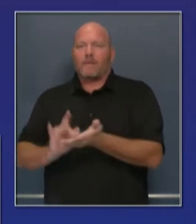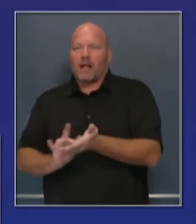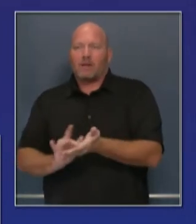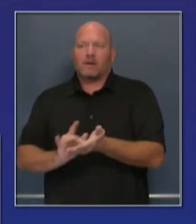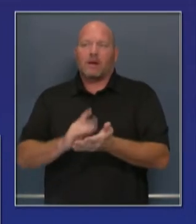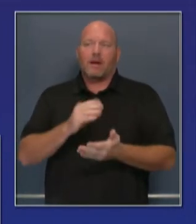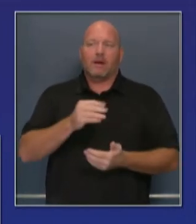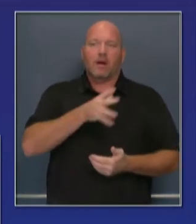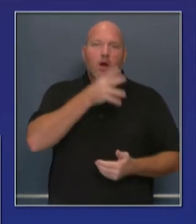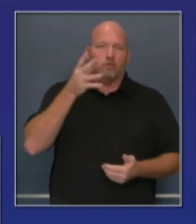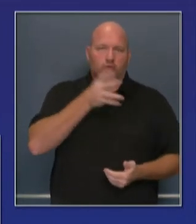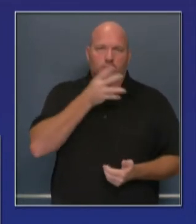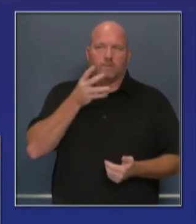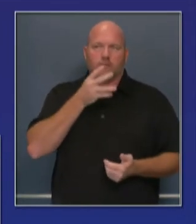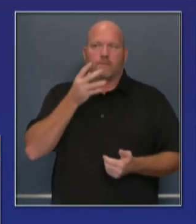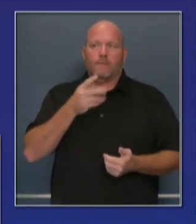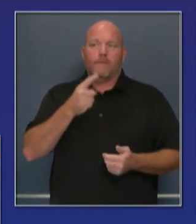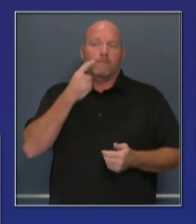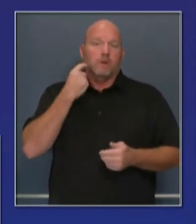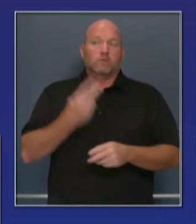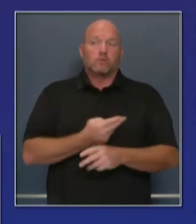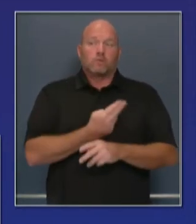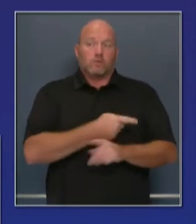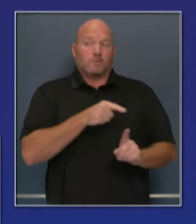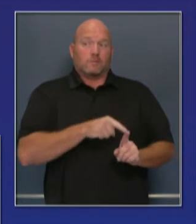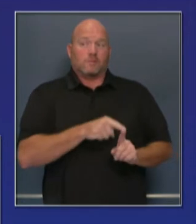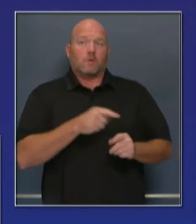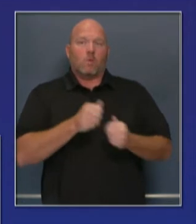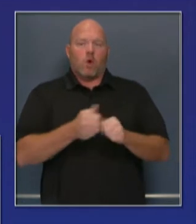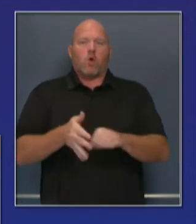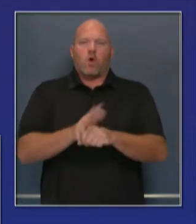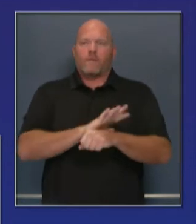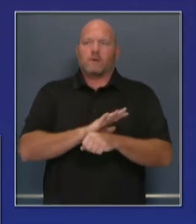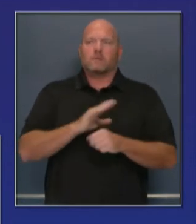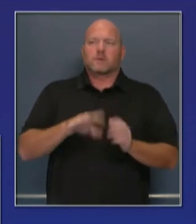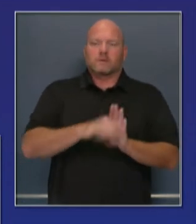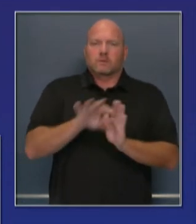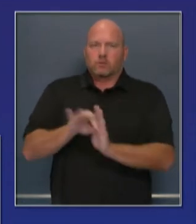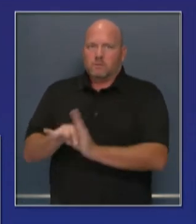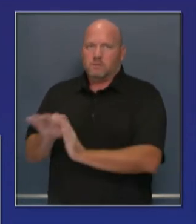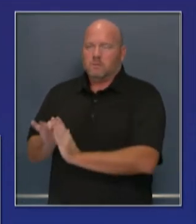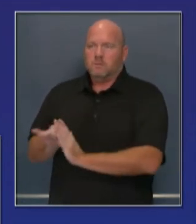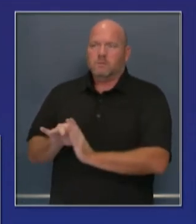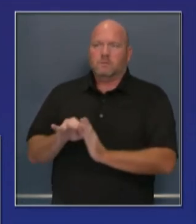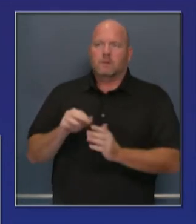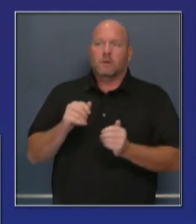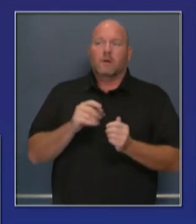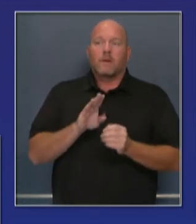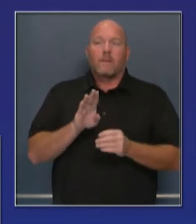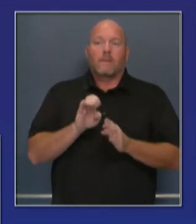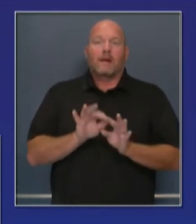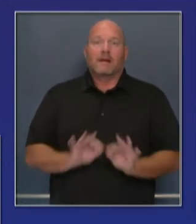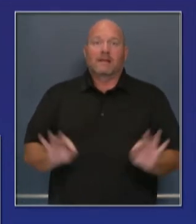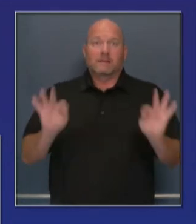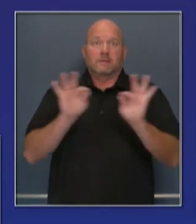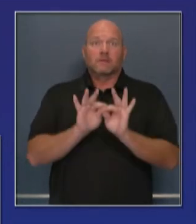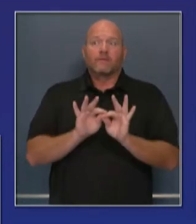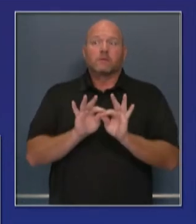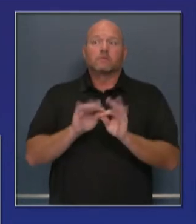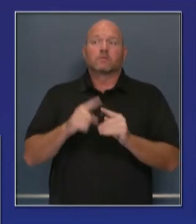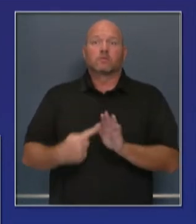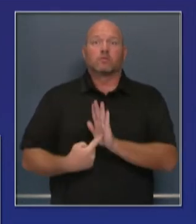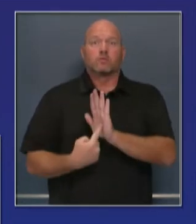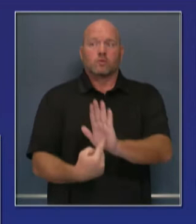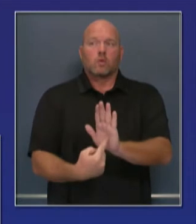ciencia agrícola y en otros campos. Recientemente se ha aplicado a diagnósticos de COVID-19. De hecho, podría ser la clave para reducir